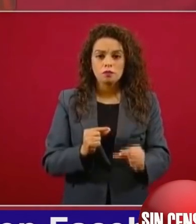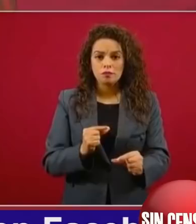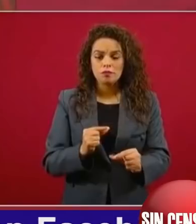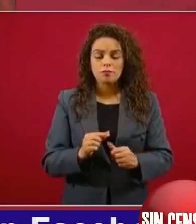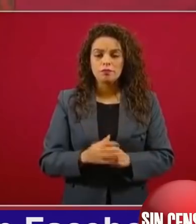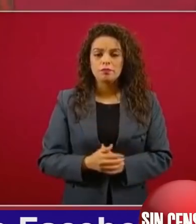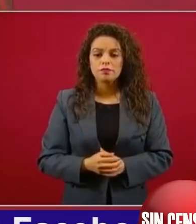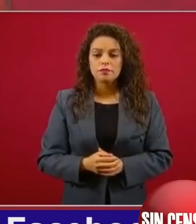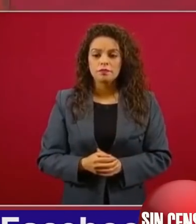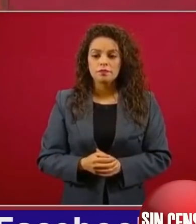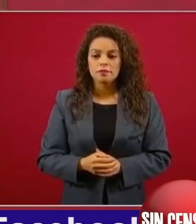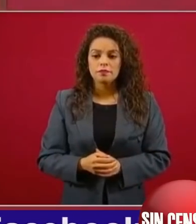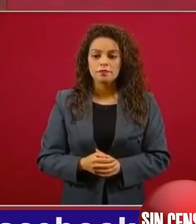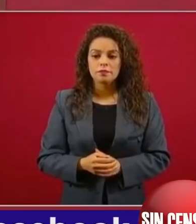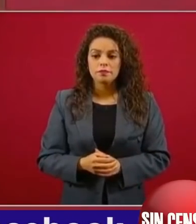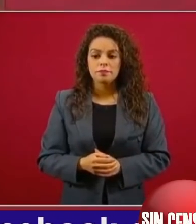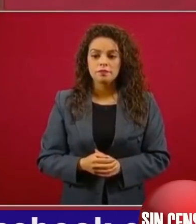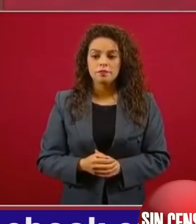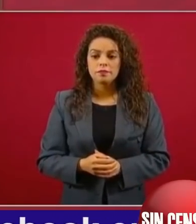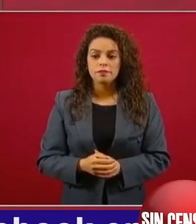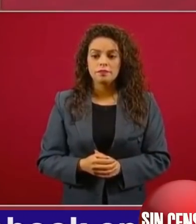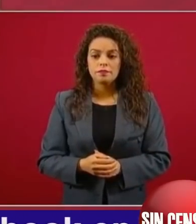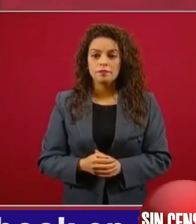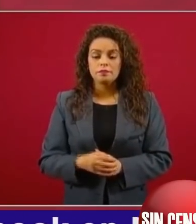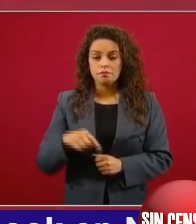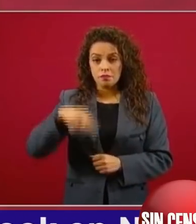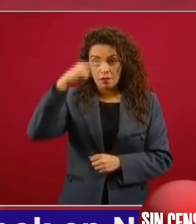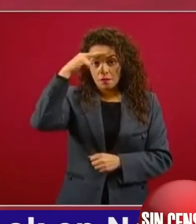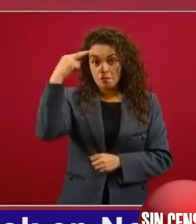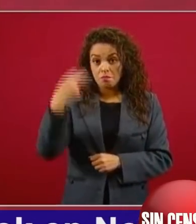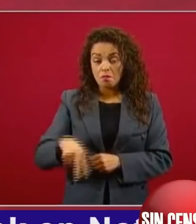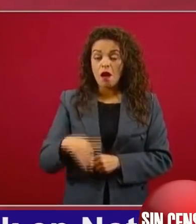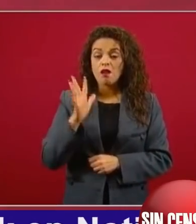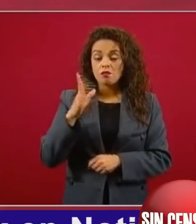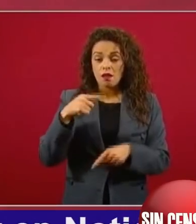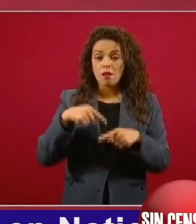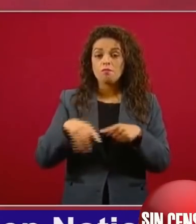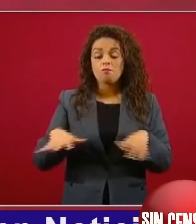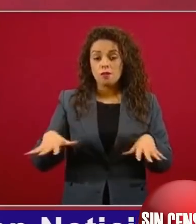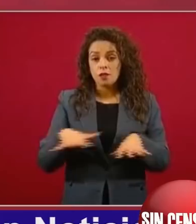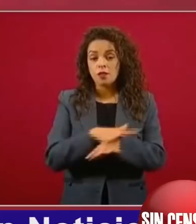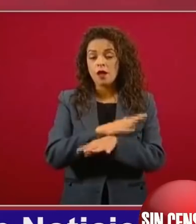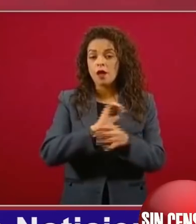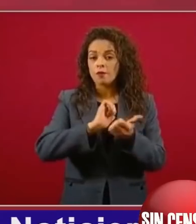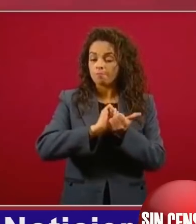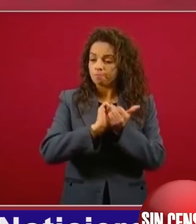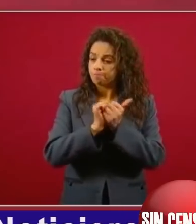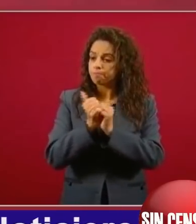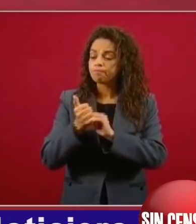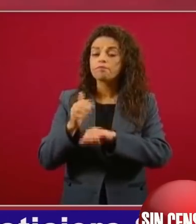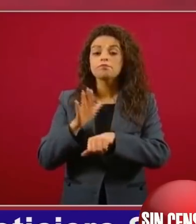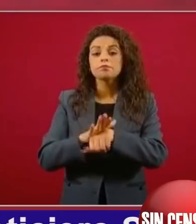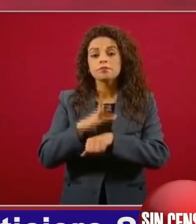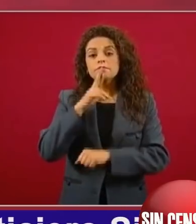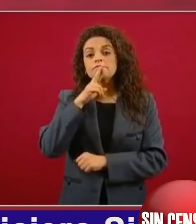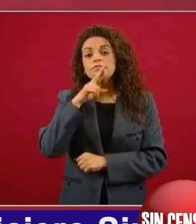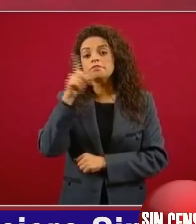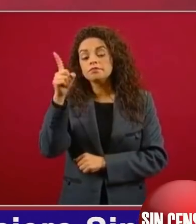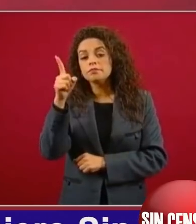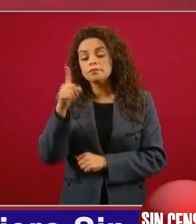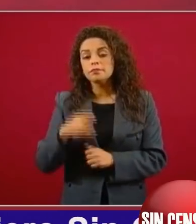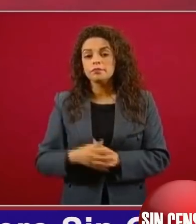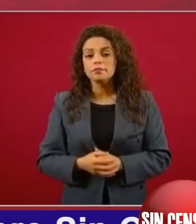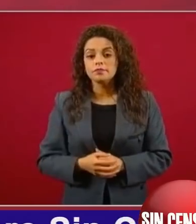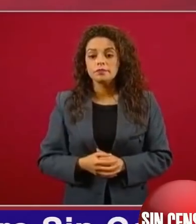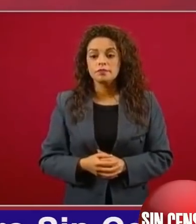y se está transformando el país. Esto por lo que tiene que ver con